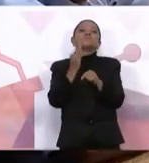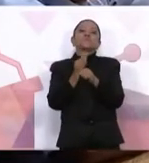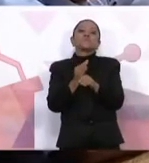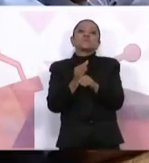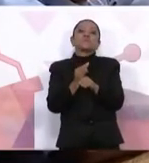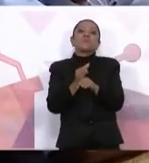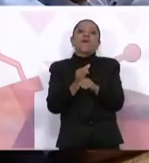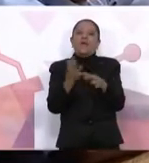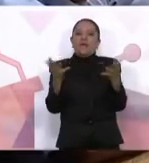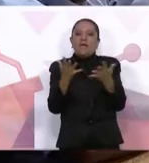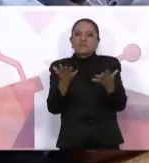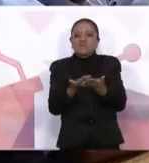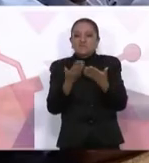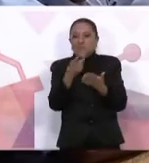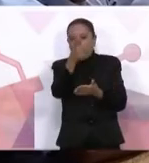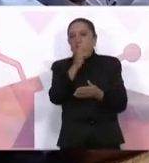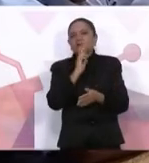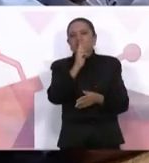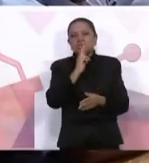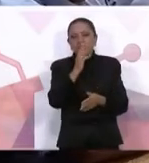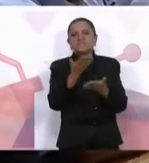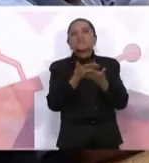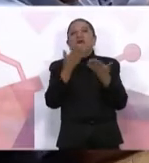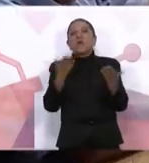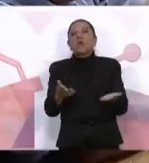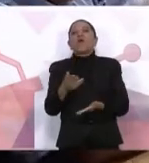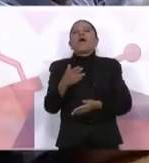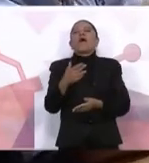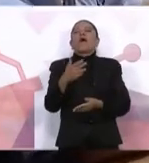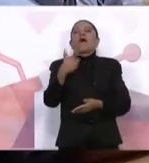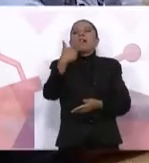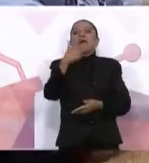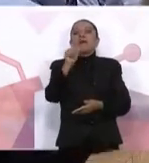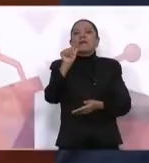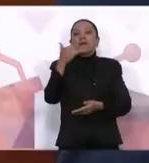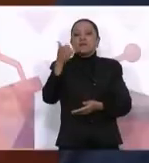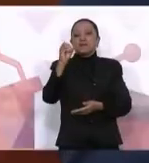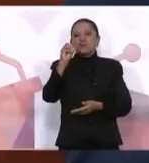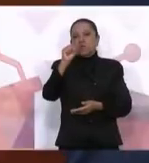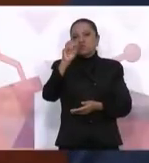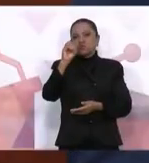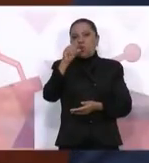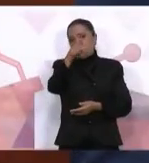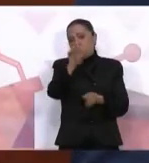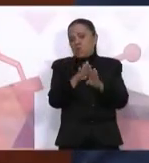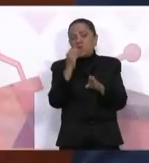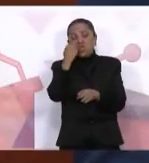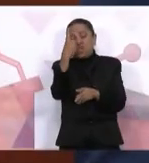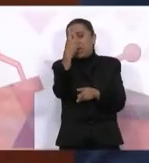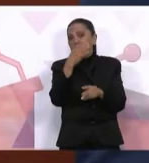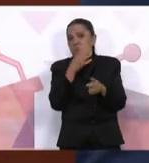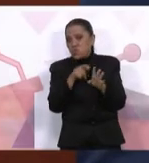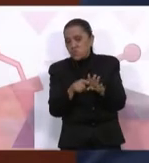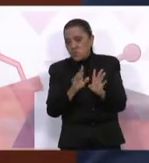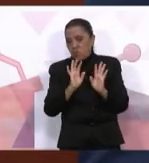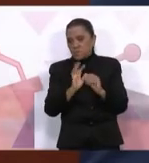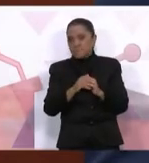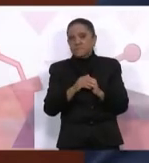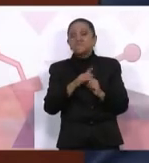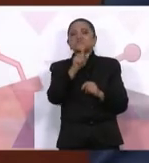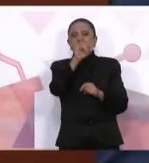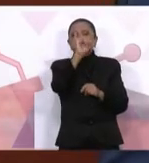perredé y el psd rodrigo gayosso cepeda como gusta utilizar su tiempo gracias comentar que es muy importante que sigamos